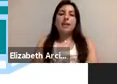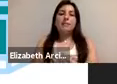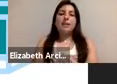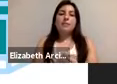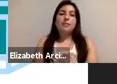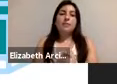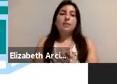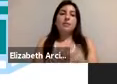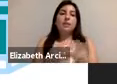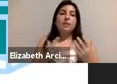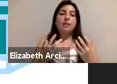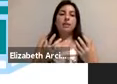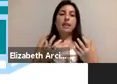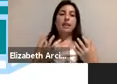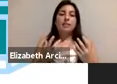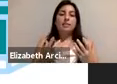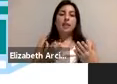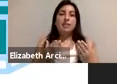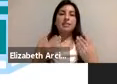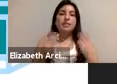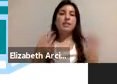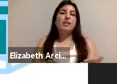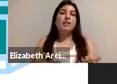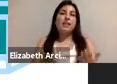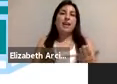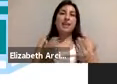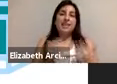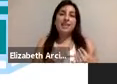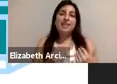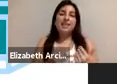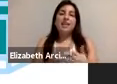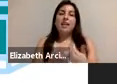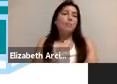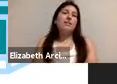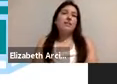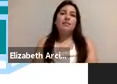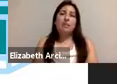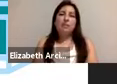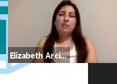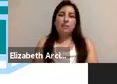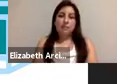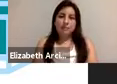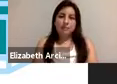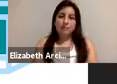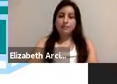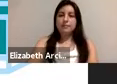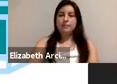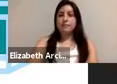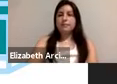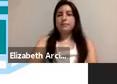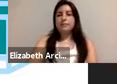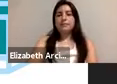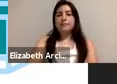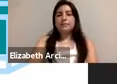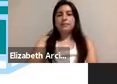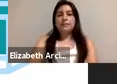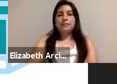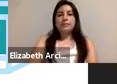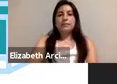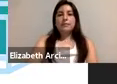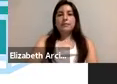porque hemos visto que cuando las dioptrías son mayores a 7, el paciente no se adapta muy bien.